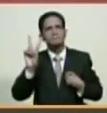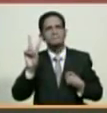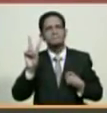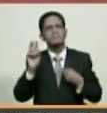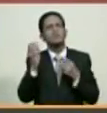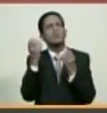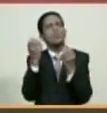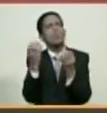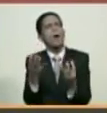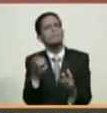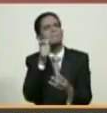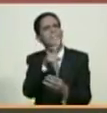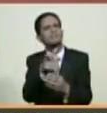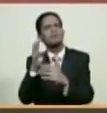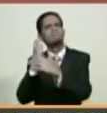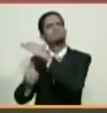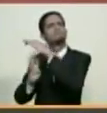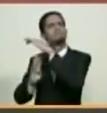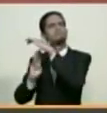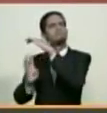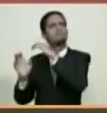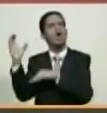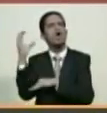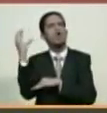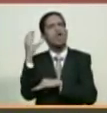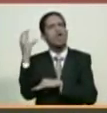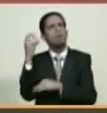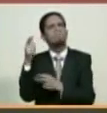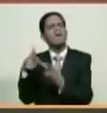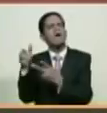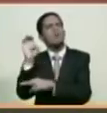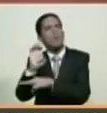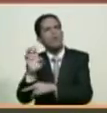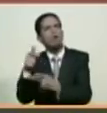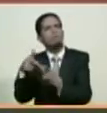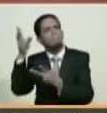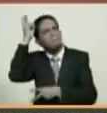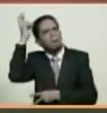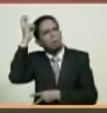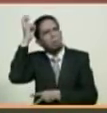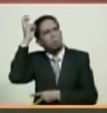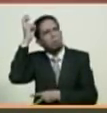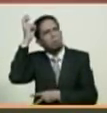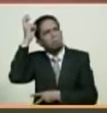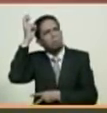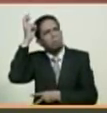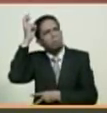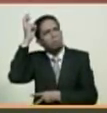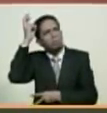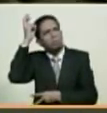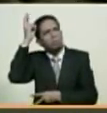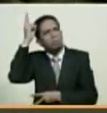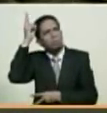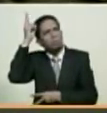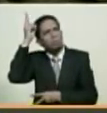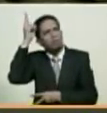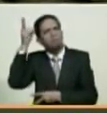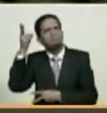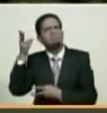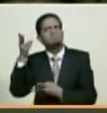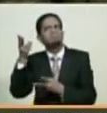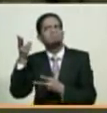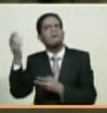¿Cuántos de los que han migrado a Colombia, a Ecuador y a Perú no son hermanas y hermanos colombianos que más bien se han